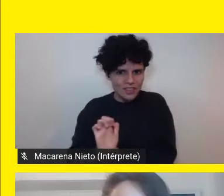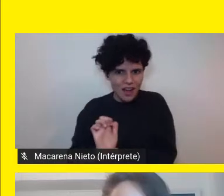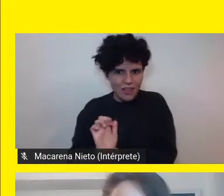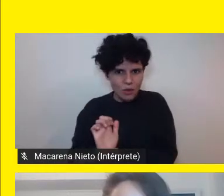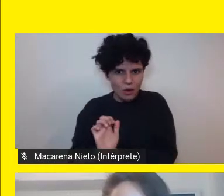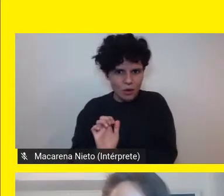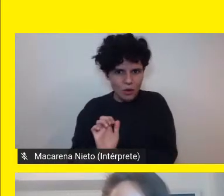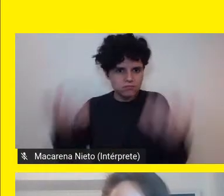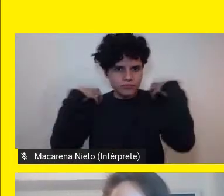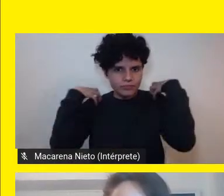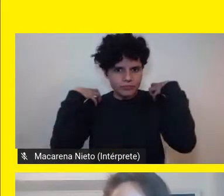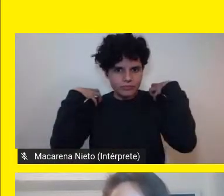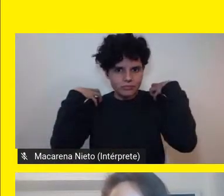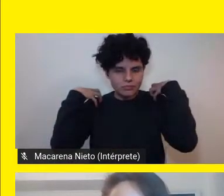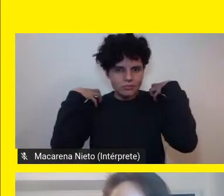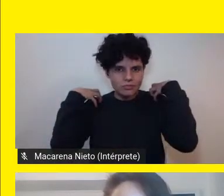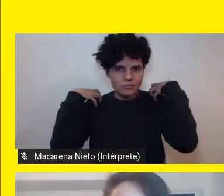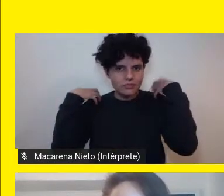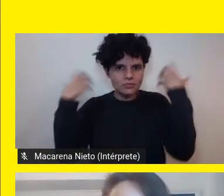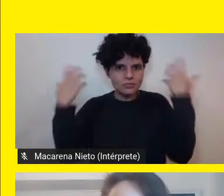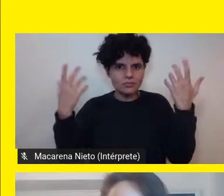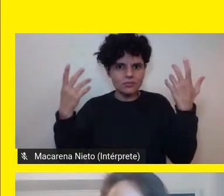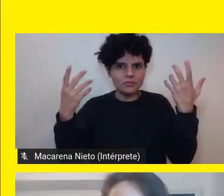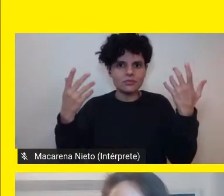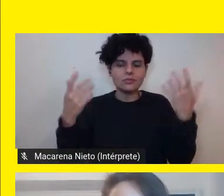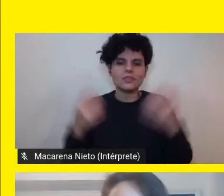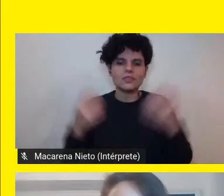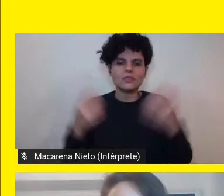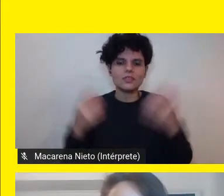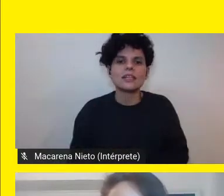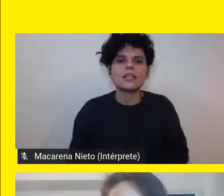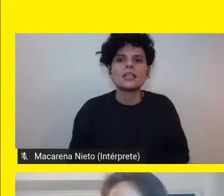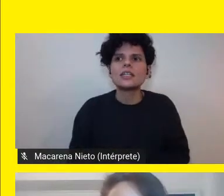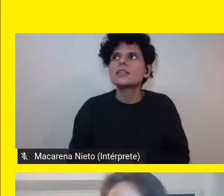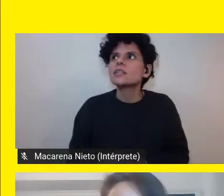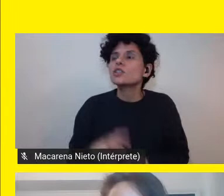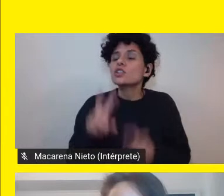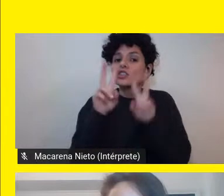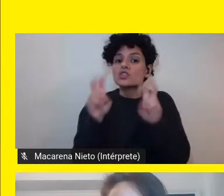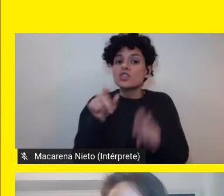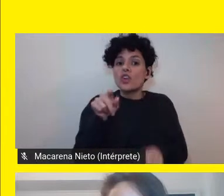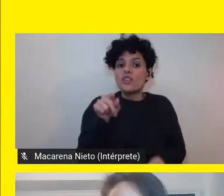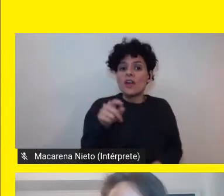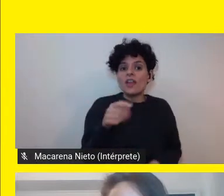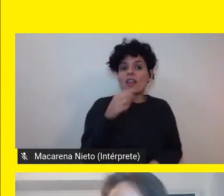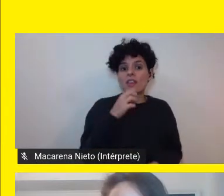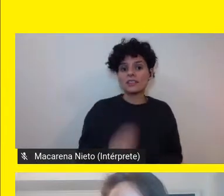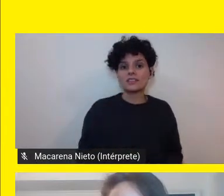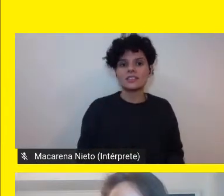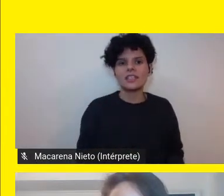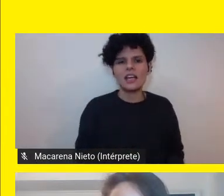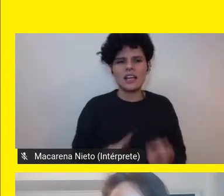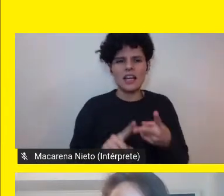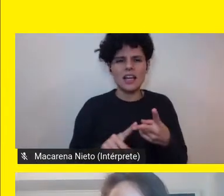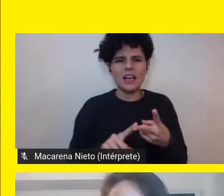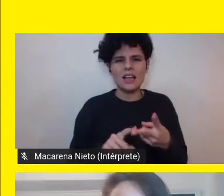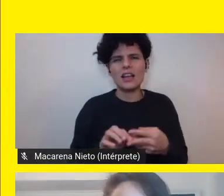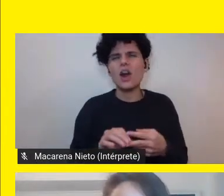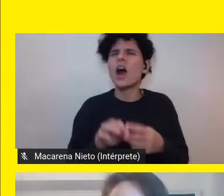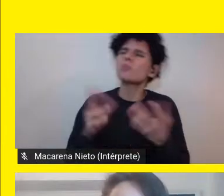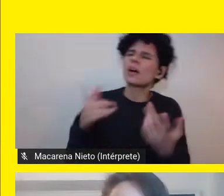Por otra parte, en relación al planteamiento que tú señalabas, Alejandra, en cuanto al papel del Ministerio de la